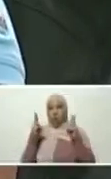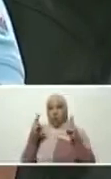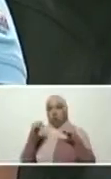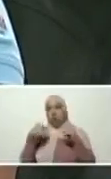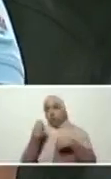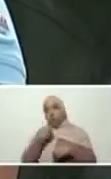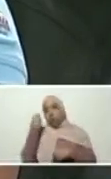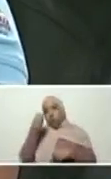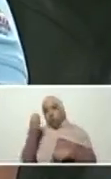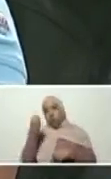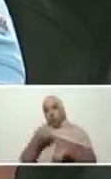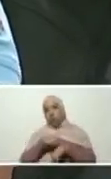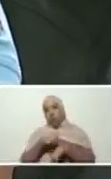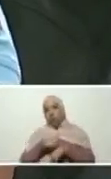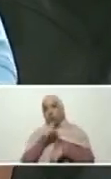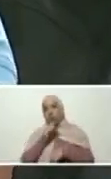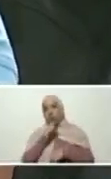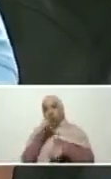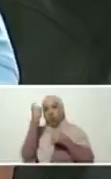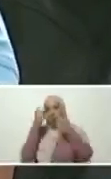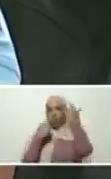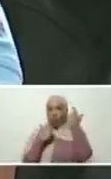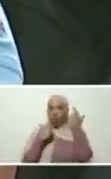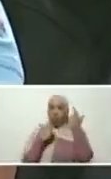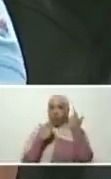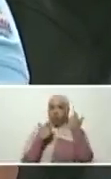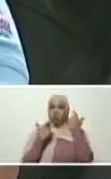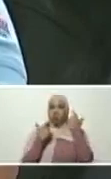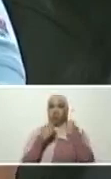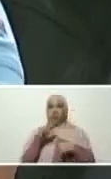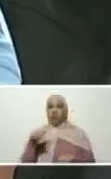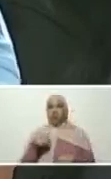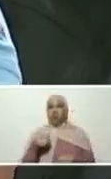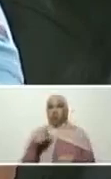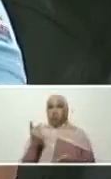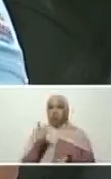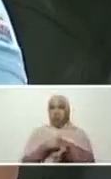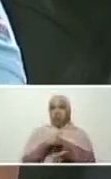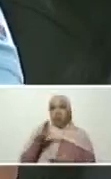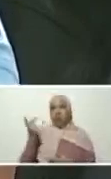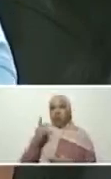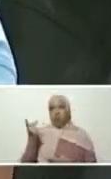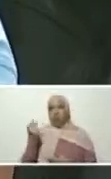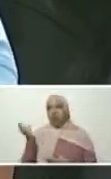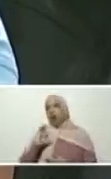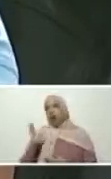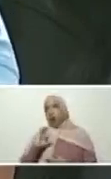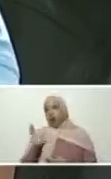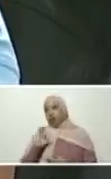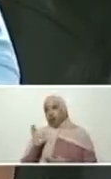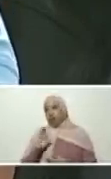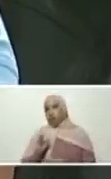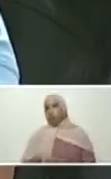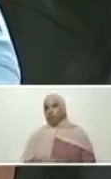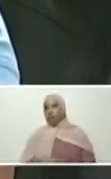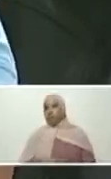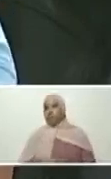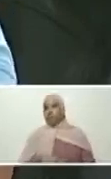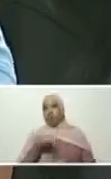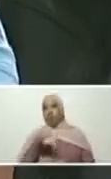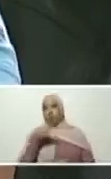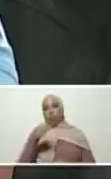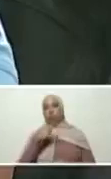que estos tiempos son los tiempos de Chávez, imagínense ustedes, nosotros, en este caso los de Caracas, que estamos siendo voceros